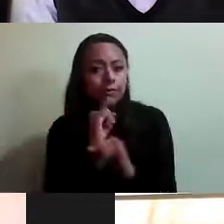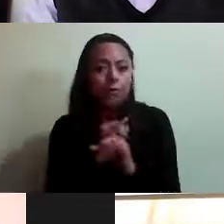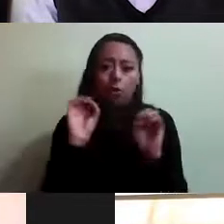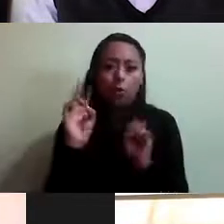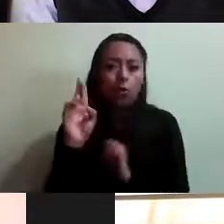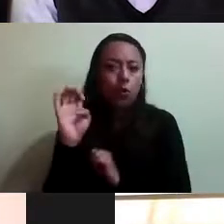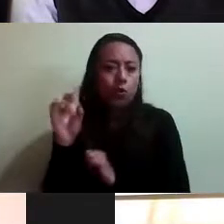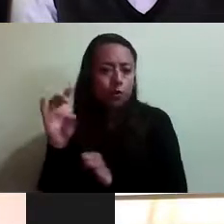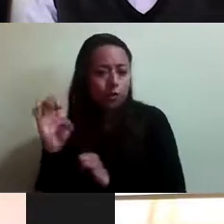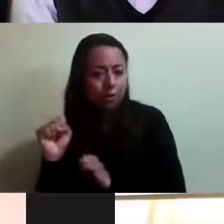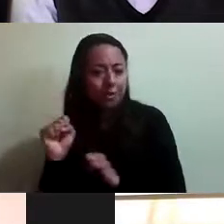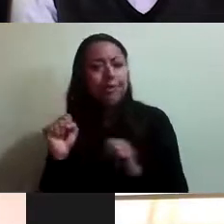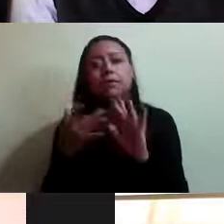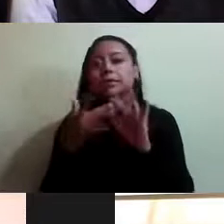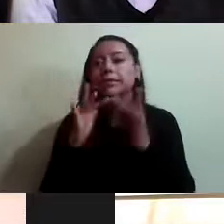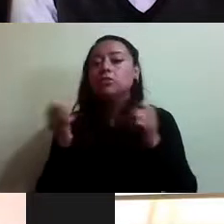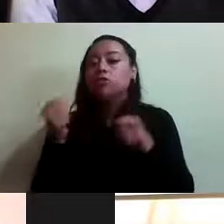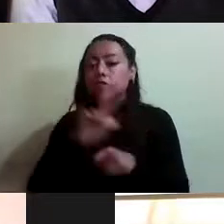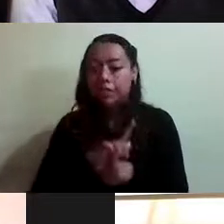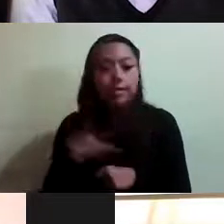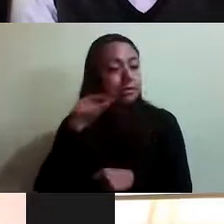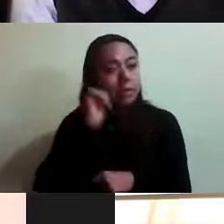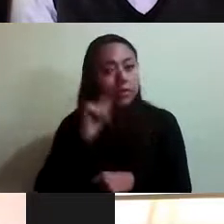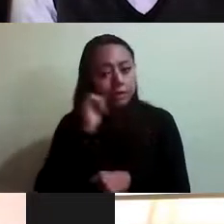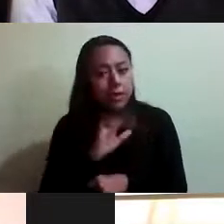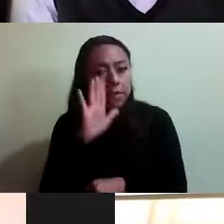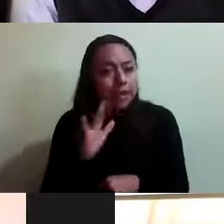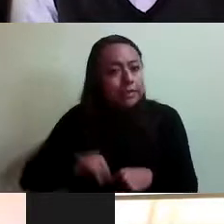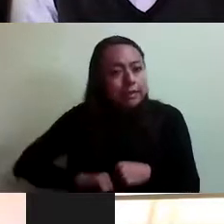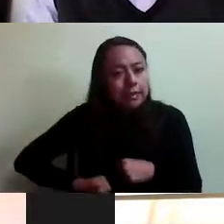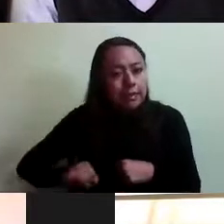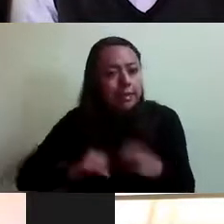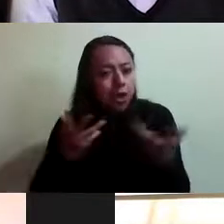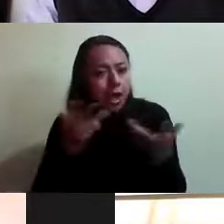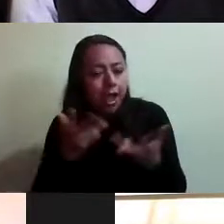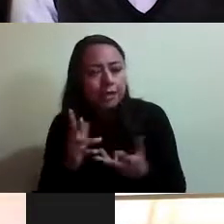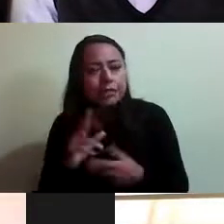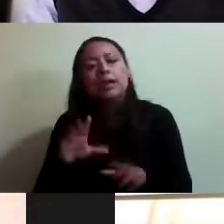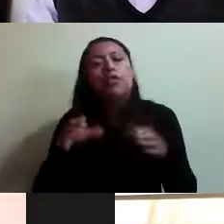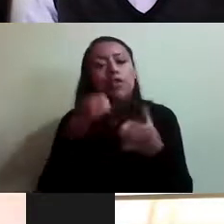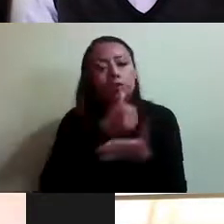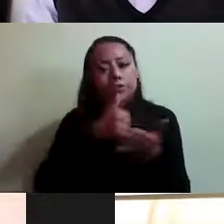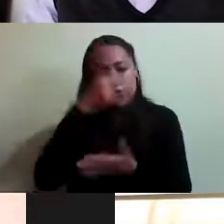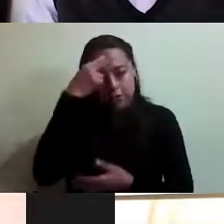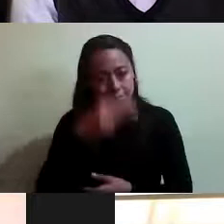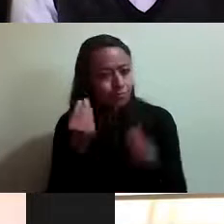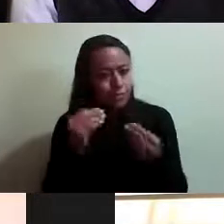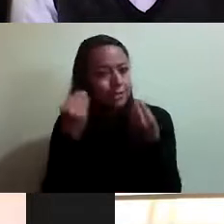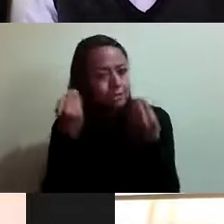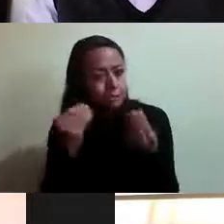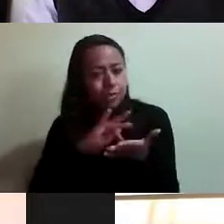y que siempre se involucran en el quehacer del Congreso de la Ciudad de México. A todos ustedes, muchas gracias y que tengan un extraordinario